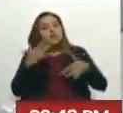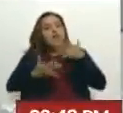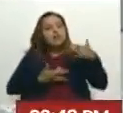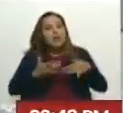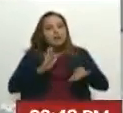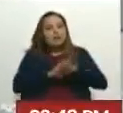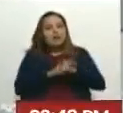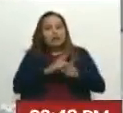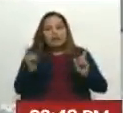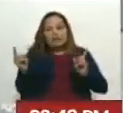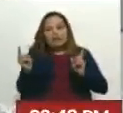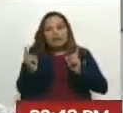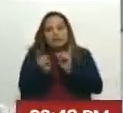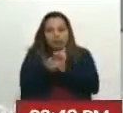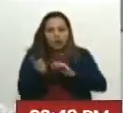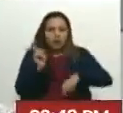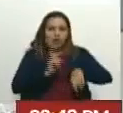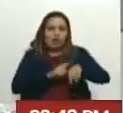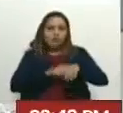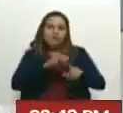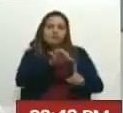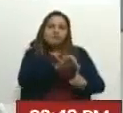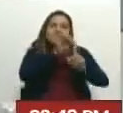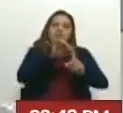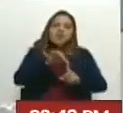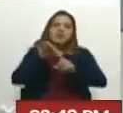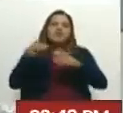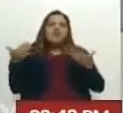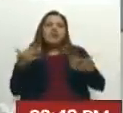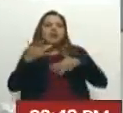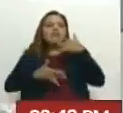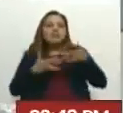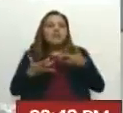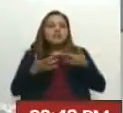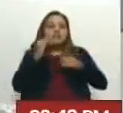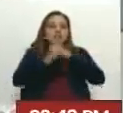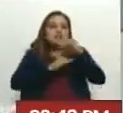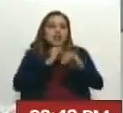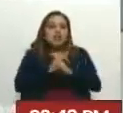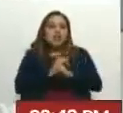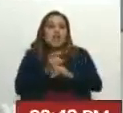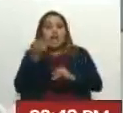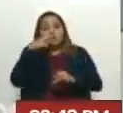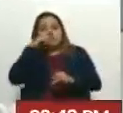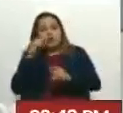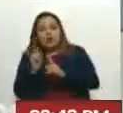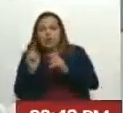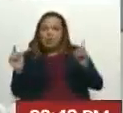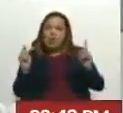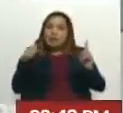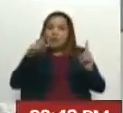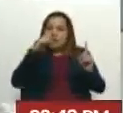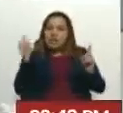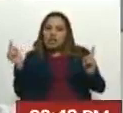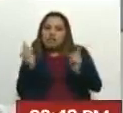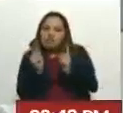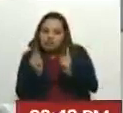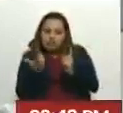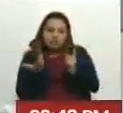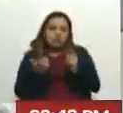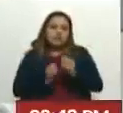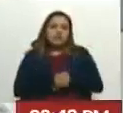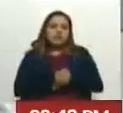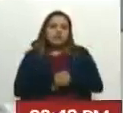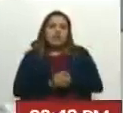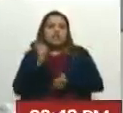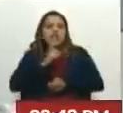tiempo para elegir estos espectáculos nacionales fue más corto que el del año pasado. Entonces todos esos temas de producción ameritan que